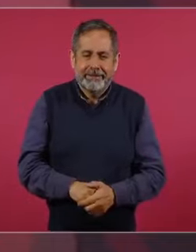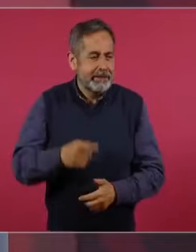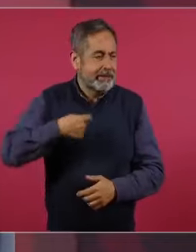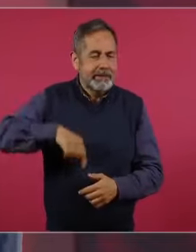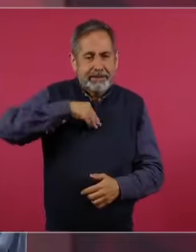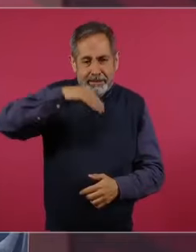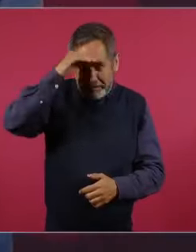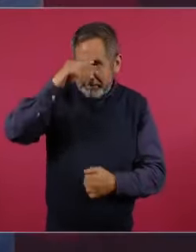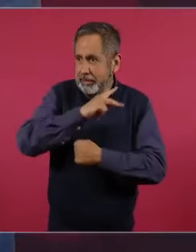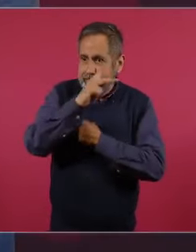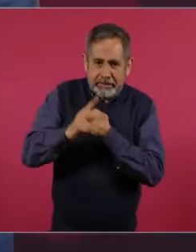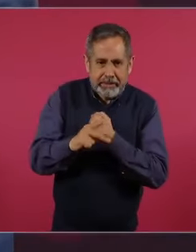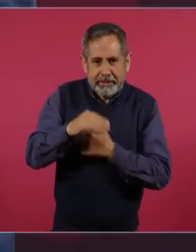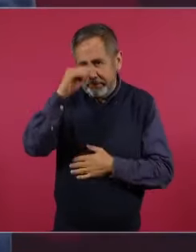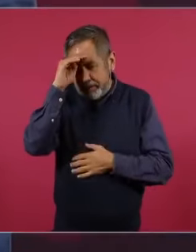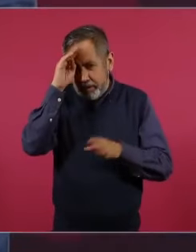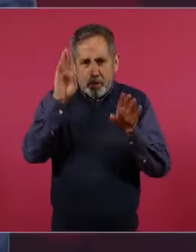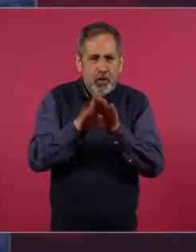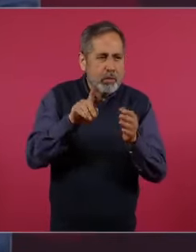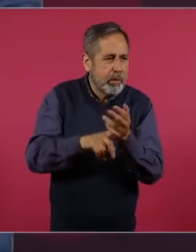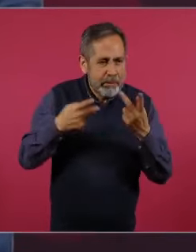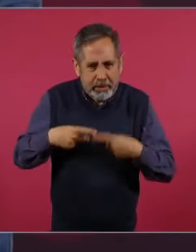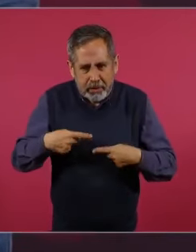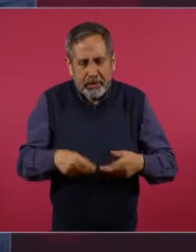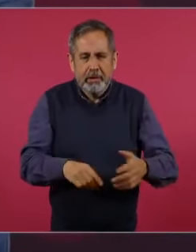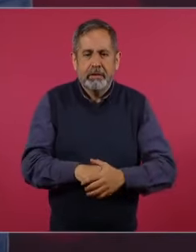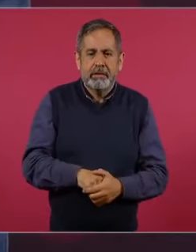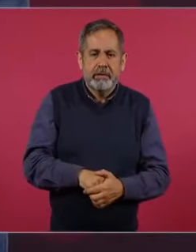pensemos en el país, pensemos también en la gente,